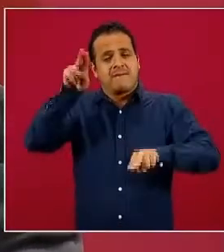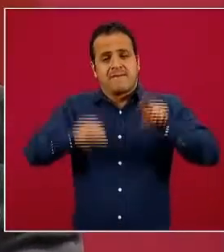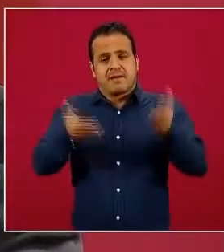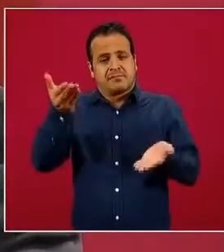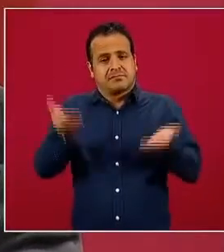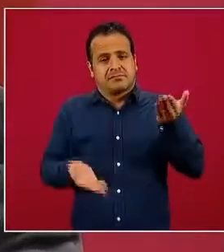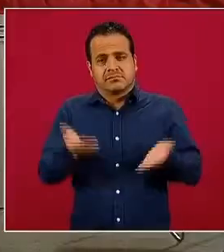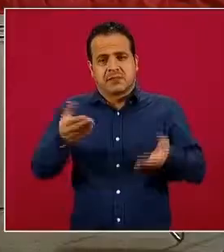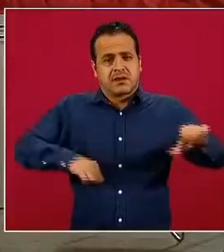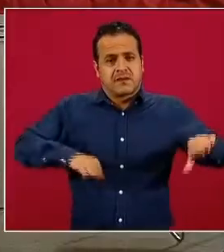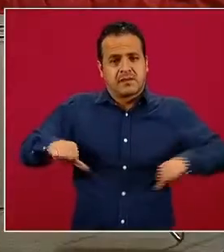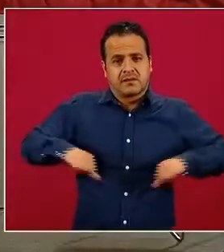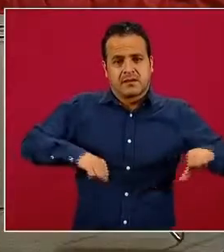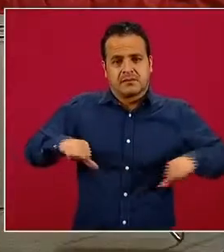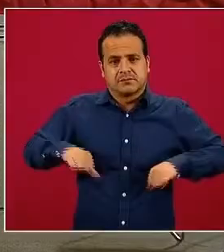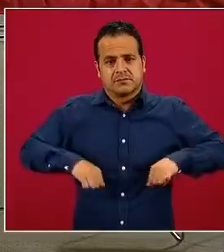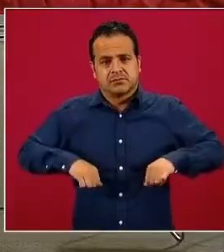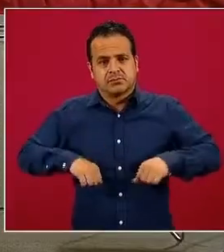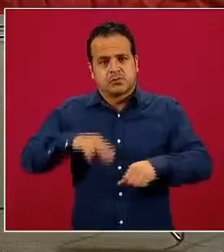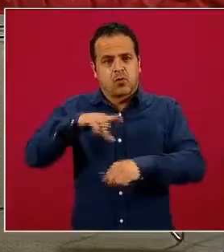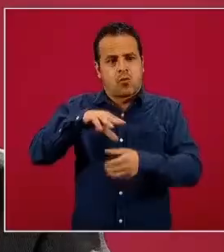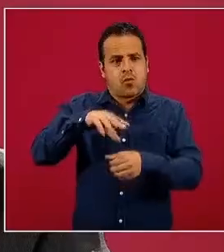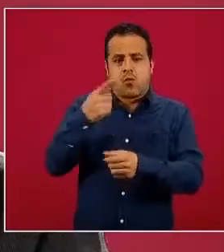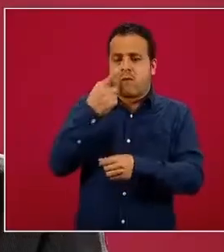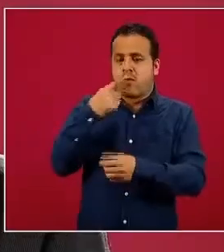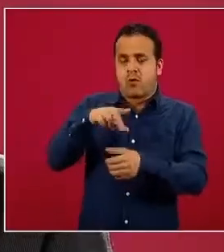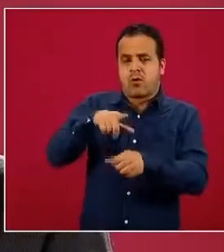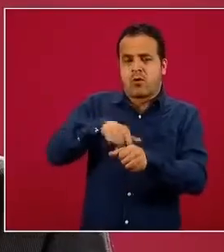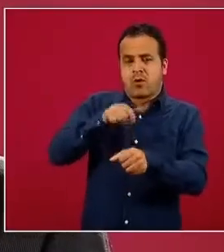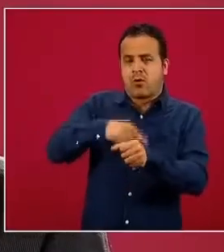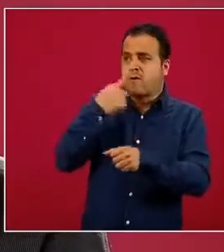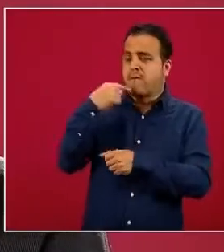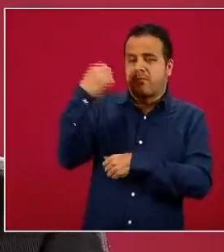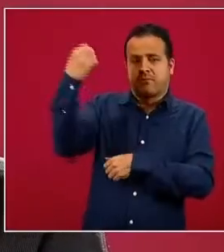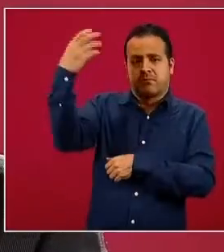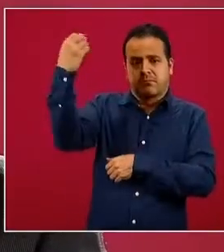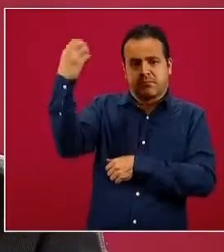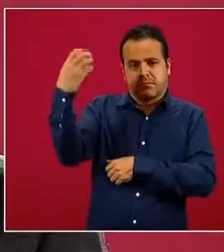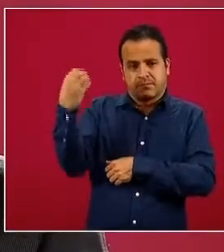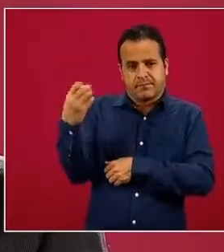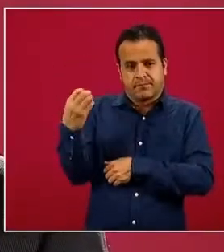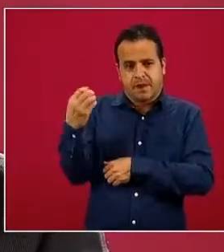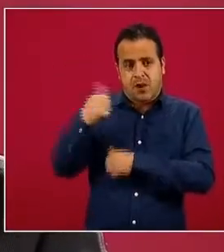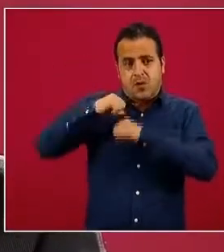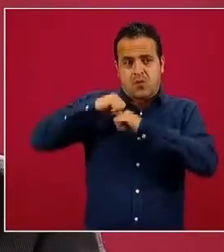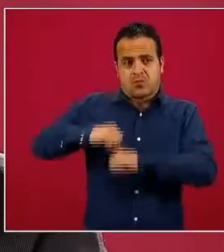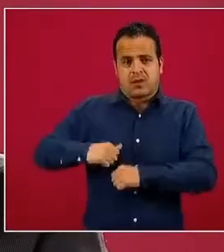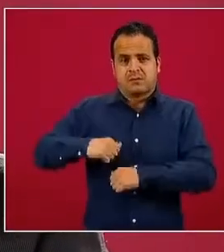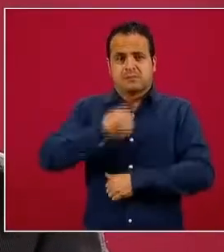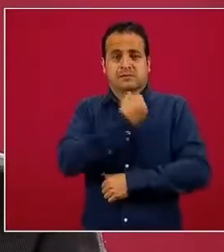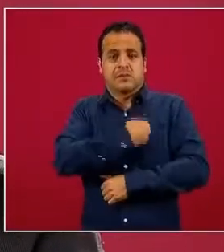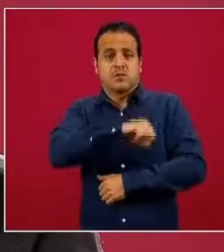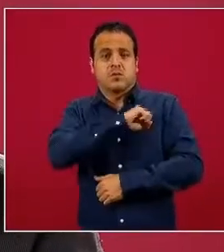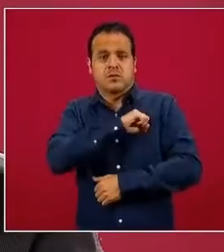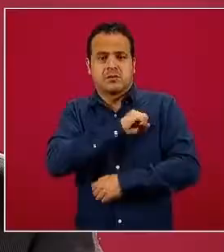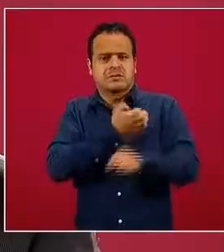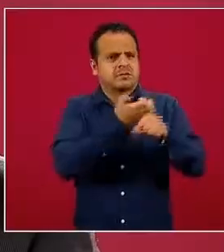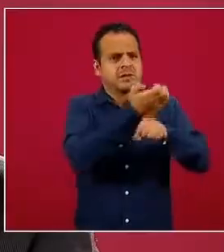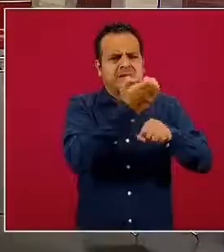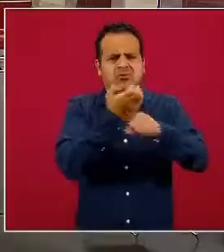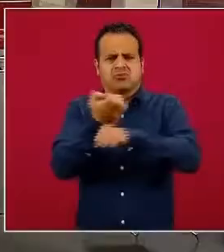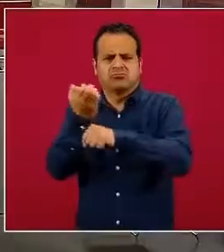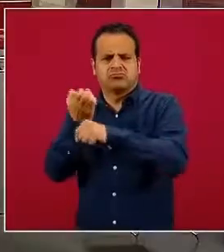recordar lo que hemos dicho múltiples veces, cada autoridad sanitaria estatal, es decir, las personas